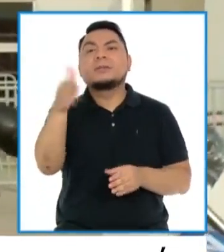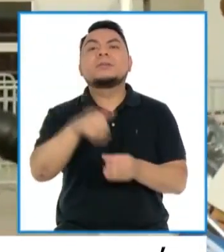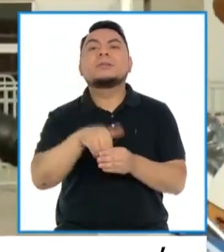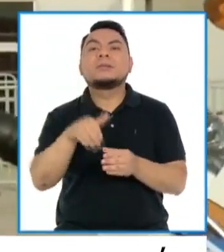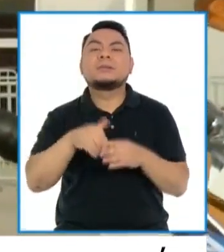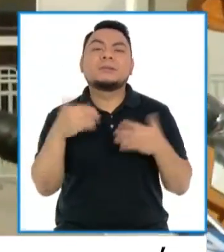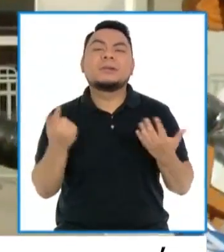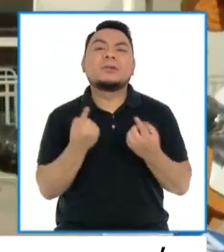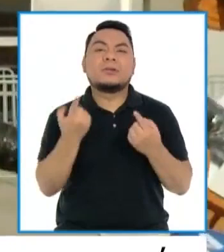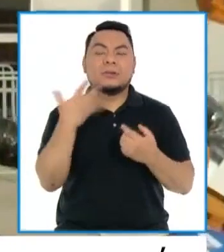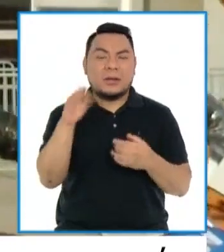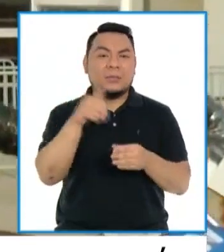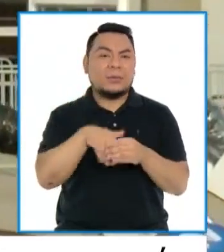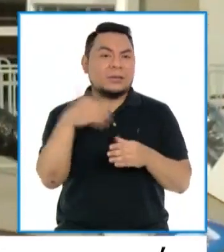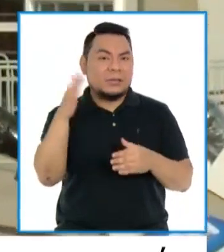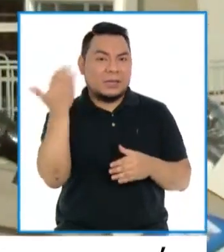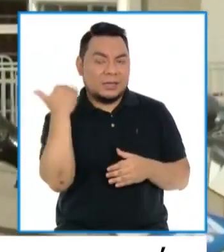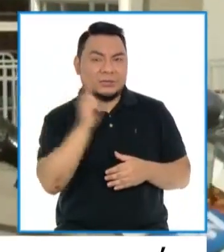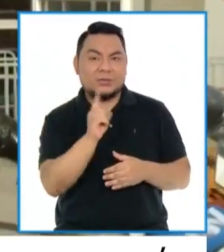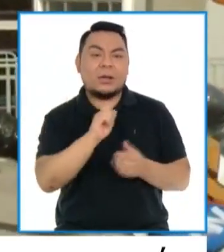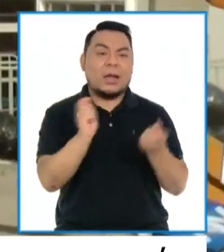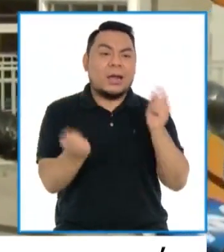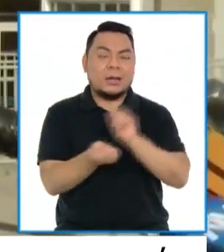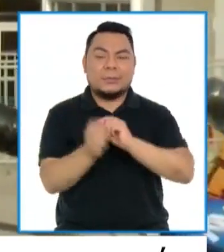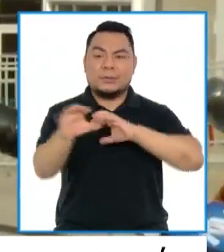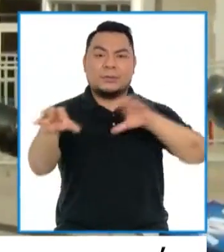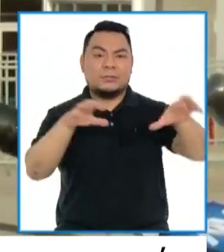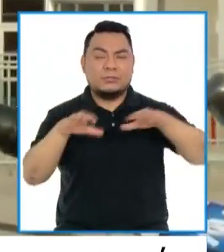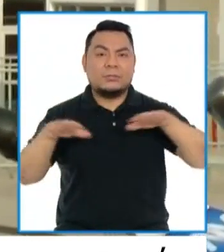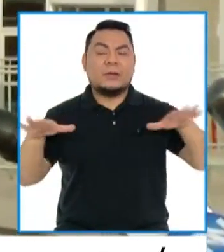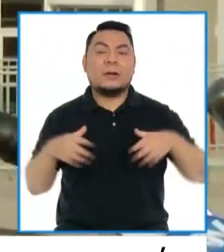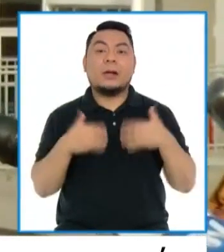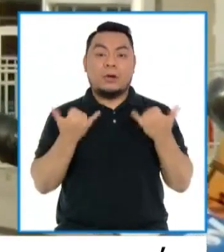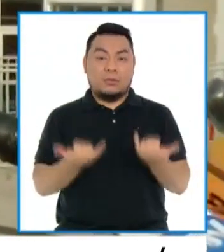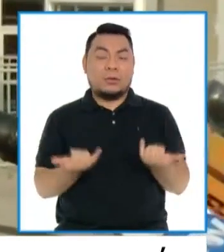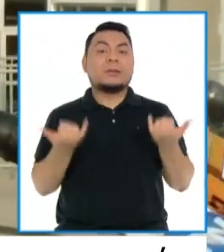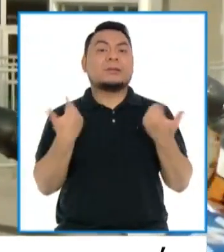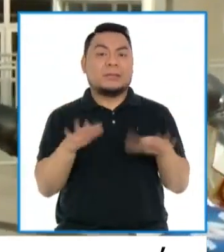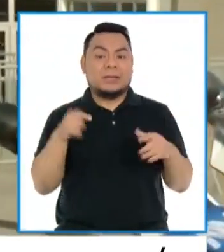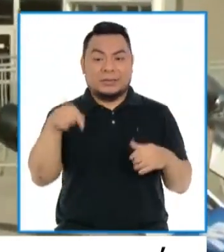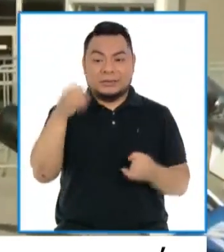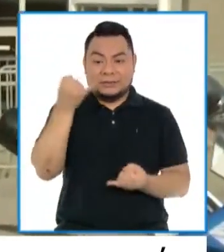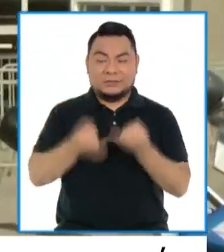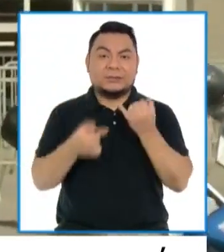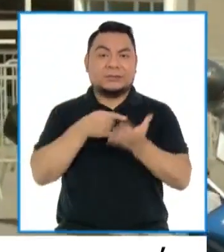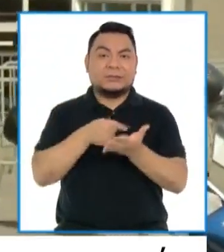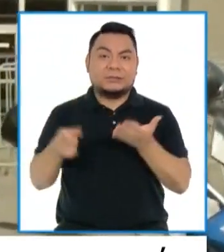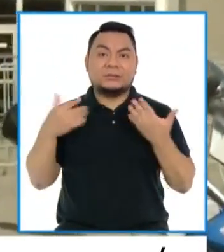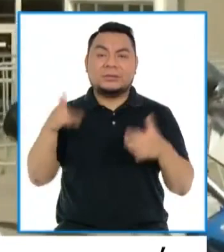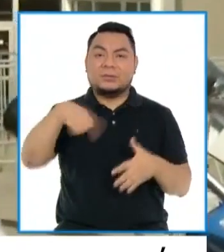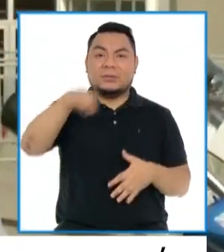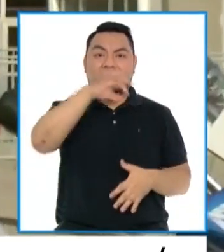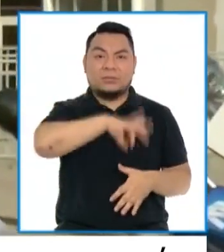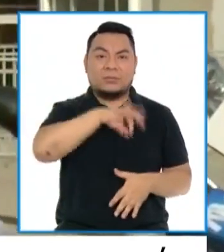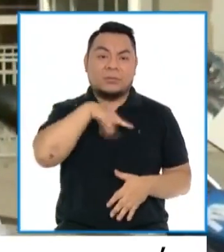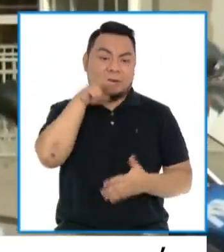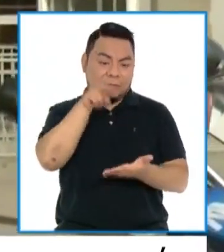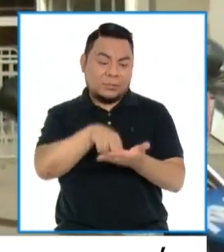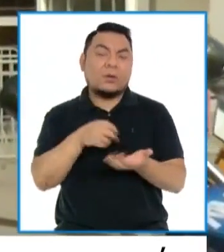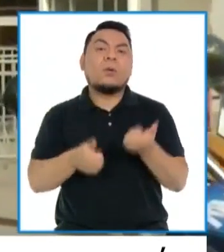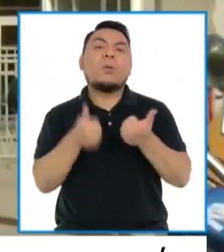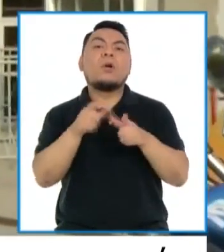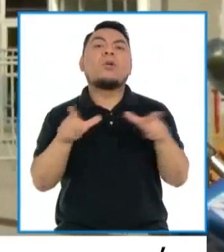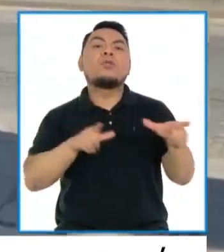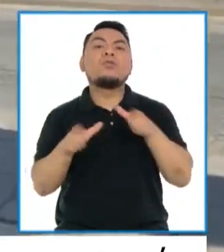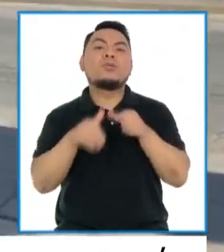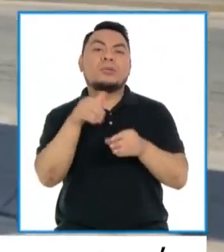donde históricamente has votado. Lo importante es que desde ya hoy, este fin de semana largo, lo aproveches y verifiques cuál es tu